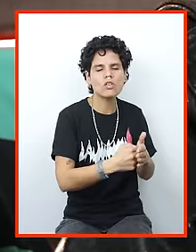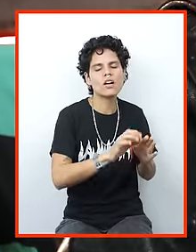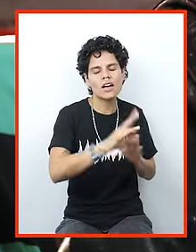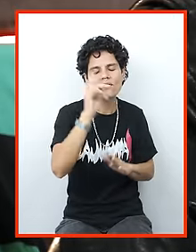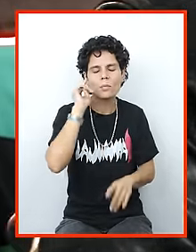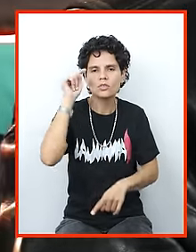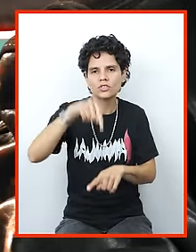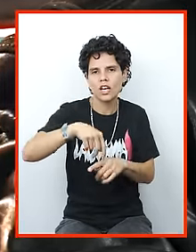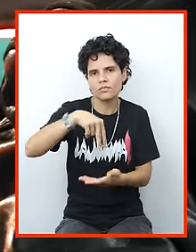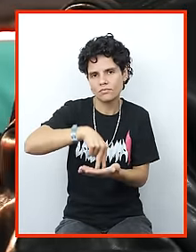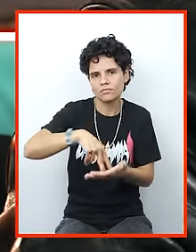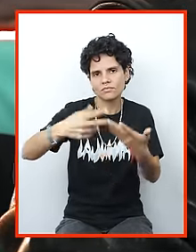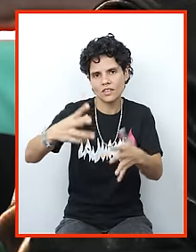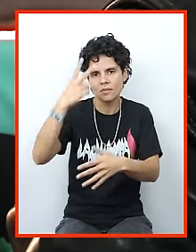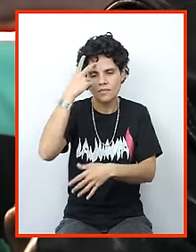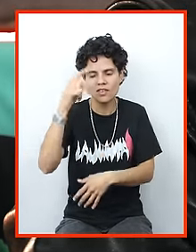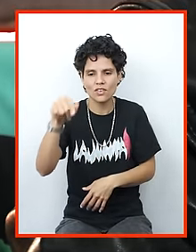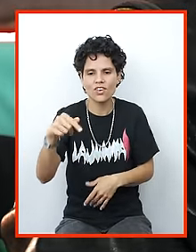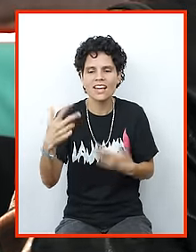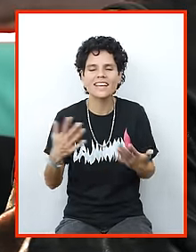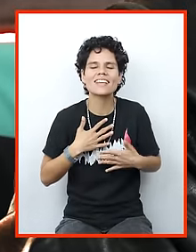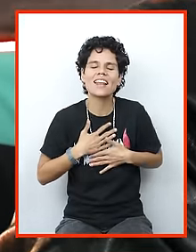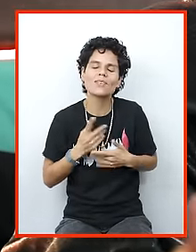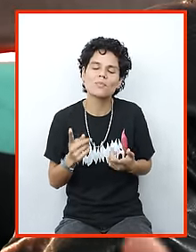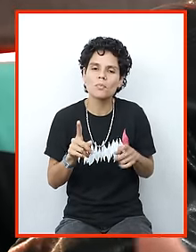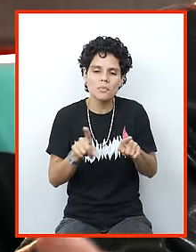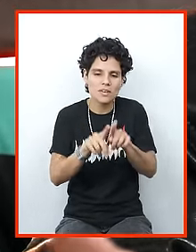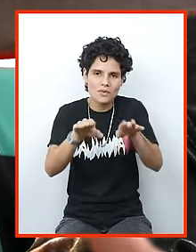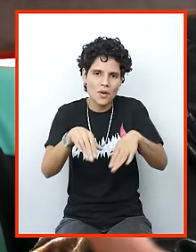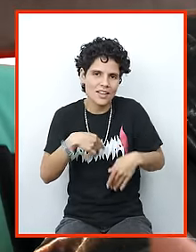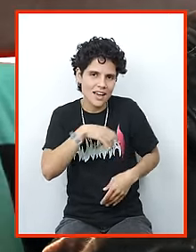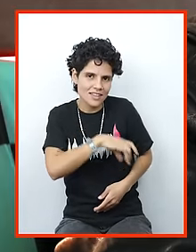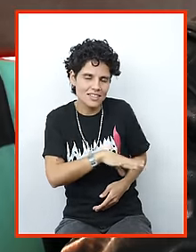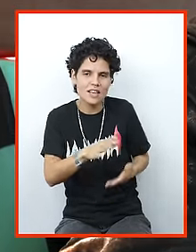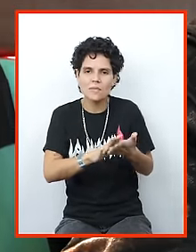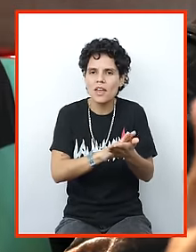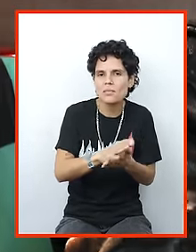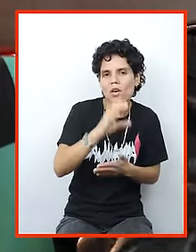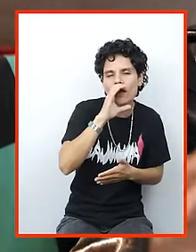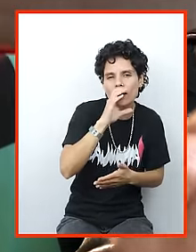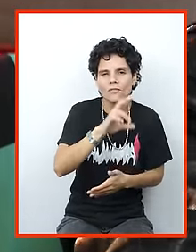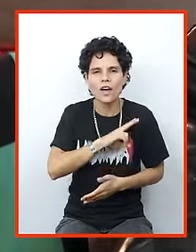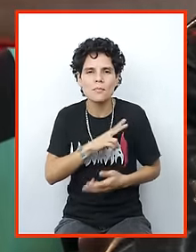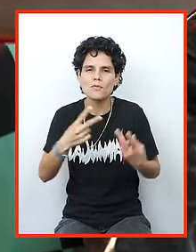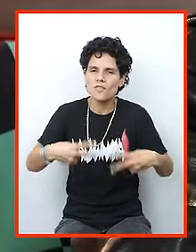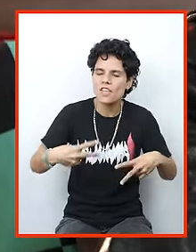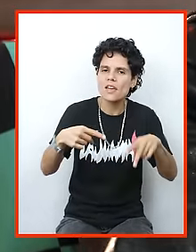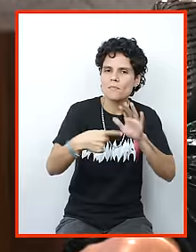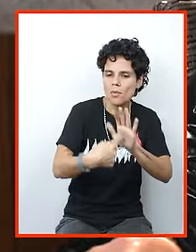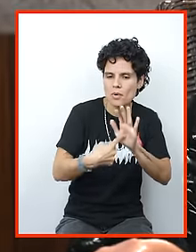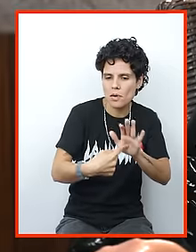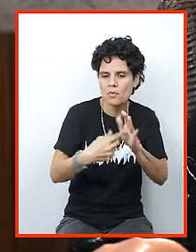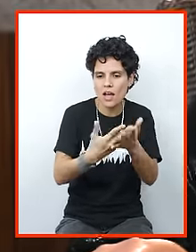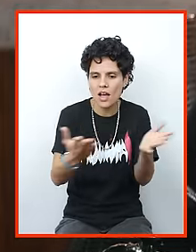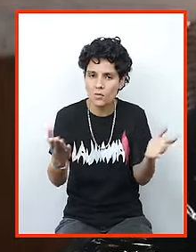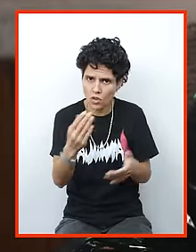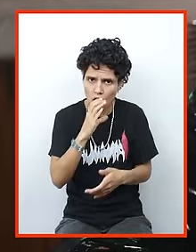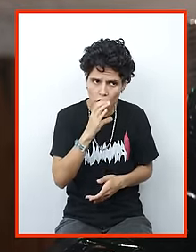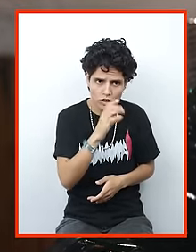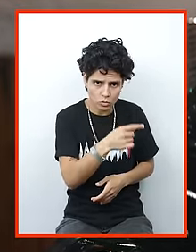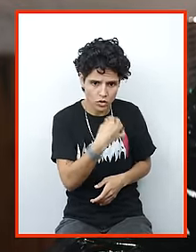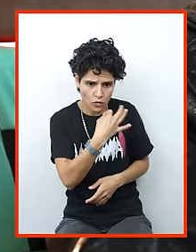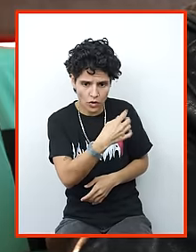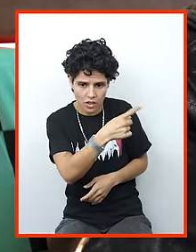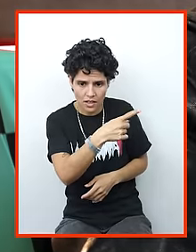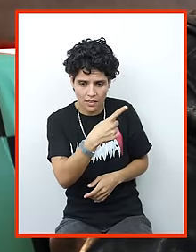estar allá. Después vamos a volver y queremos tocar así como en Chile, como, no sé, vamos a ir a donde siempre vamos, que la rompemos, que es Conce, Valpo, Viña. ¿Cuándo vayas a Conce, te dije? Tenés